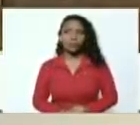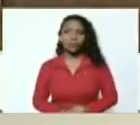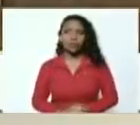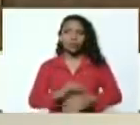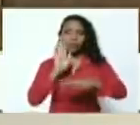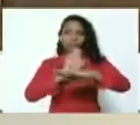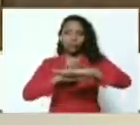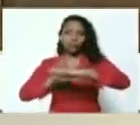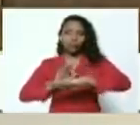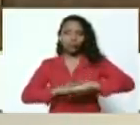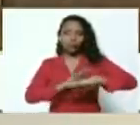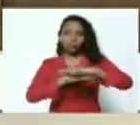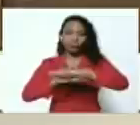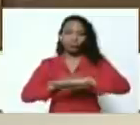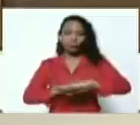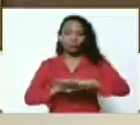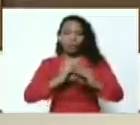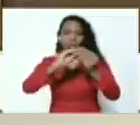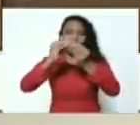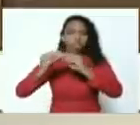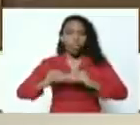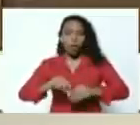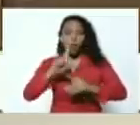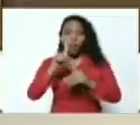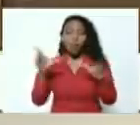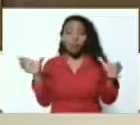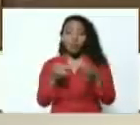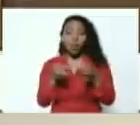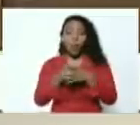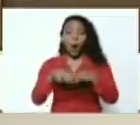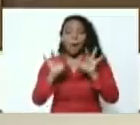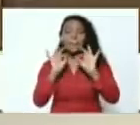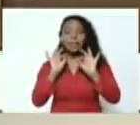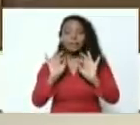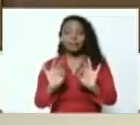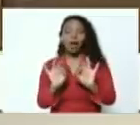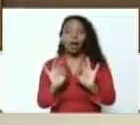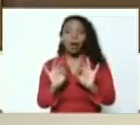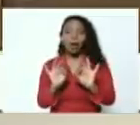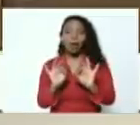Anuncio la creación de una comisión especial